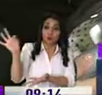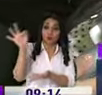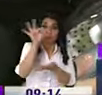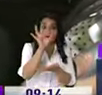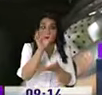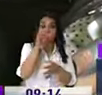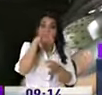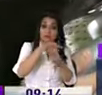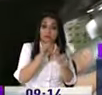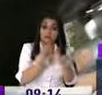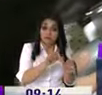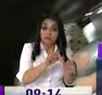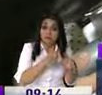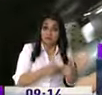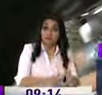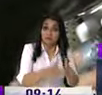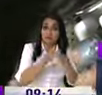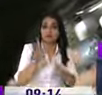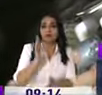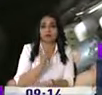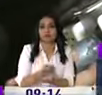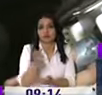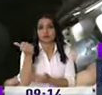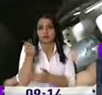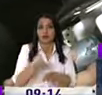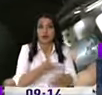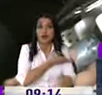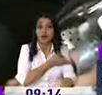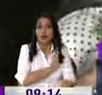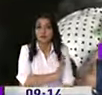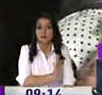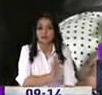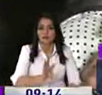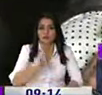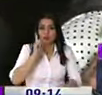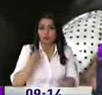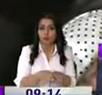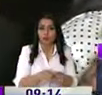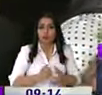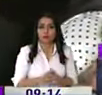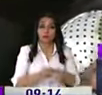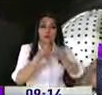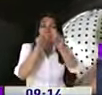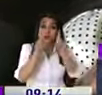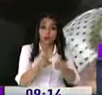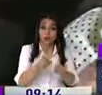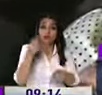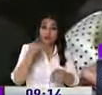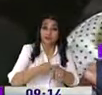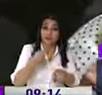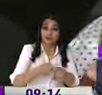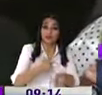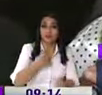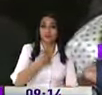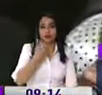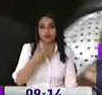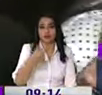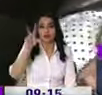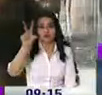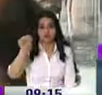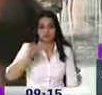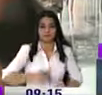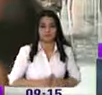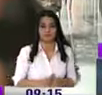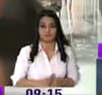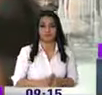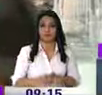reelección indefinida, peor aún con efecto retroactivo. Que en esta pregunta muy en específico mi posición será hacer campaña por el